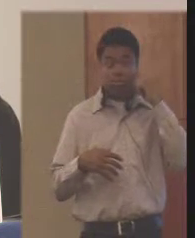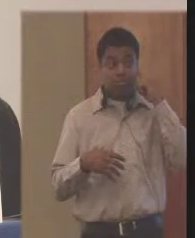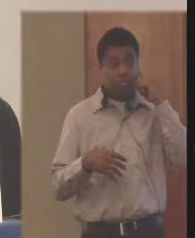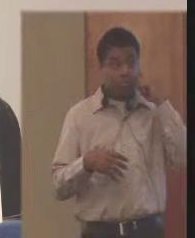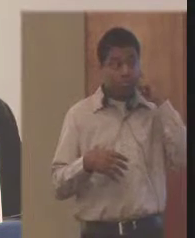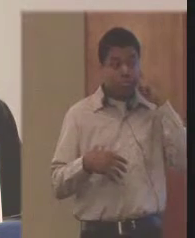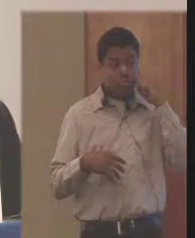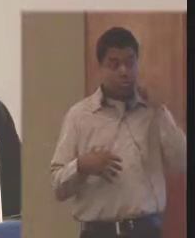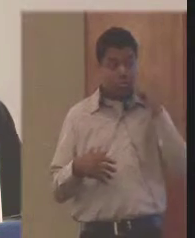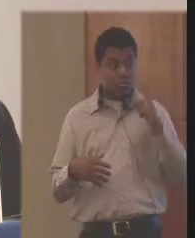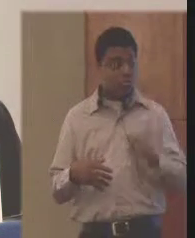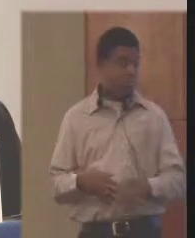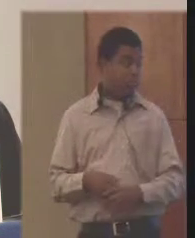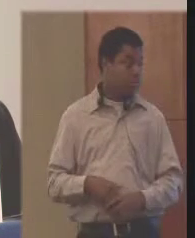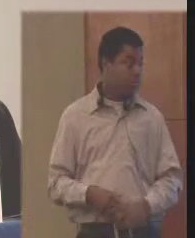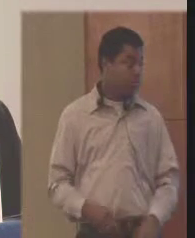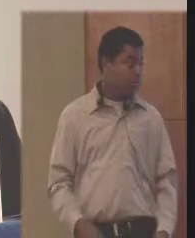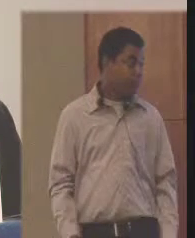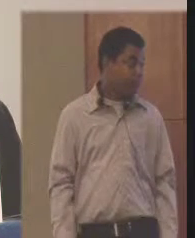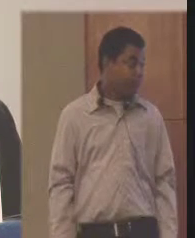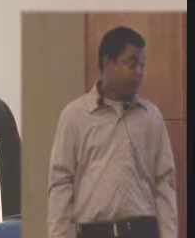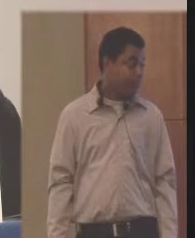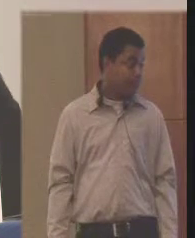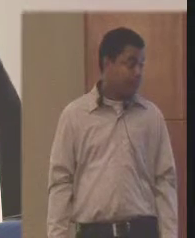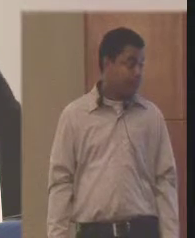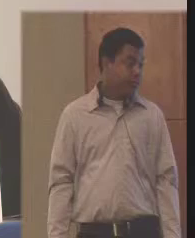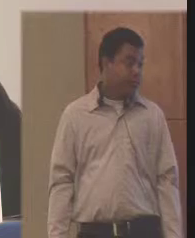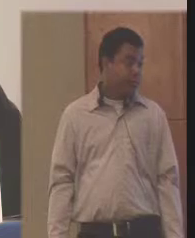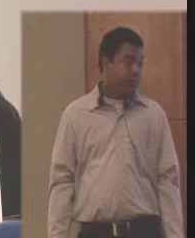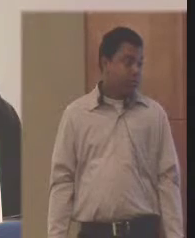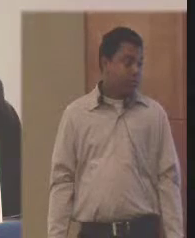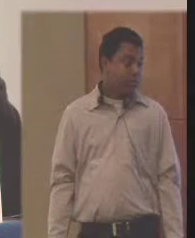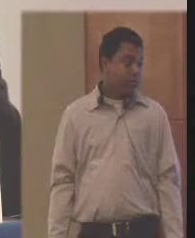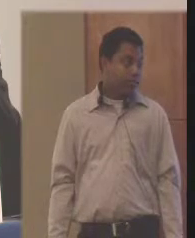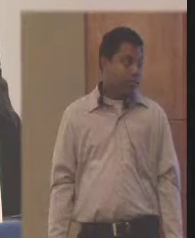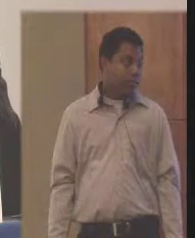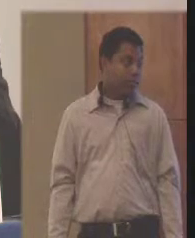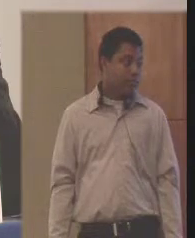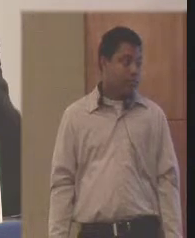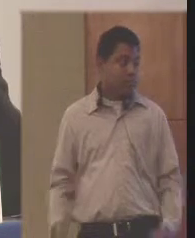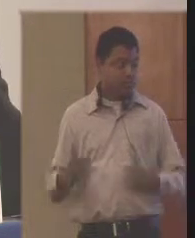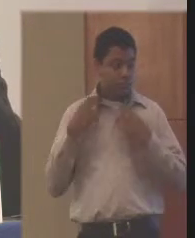Yes, we can hear. Yes, we can hear. 1, 2, 1, 2.